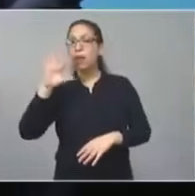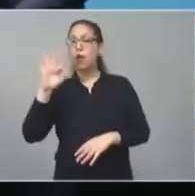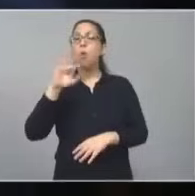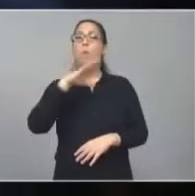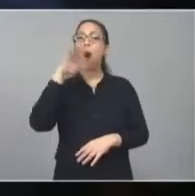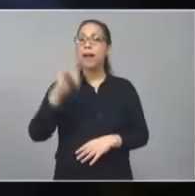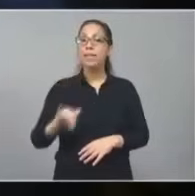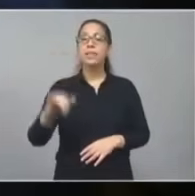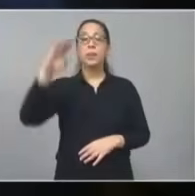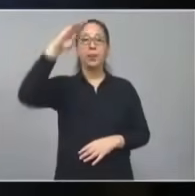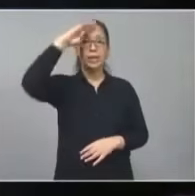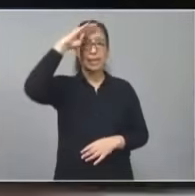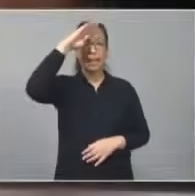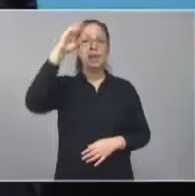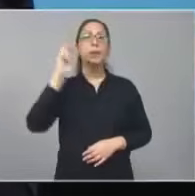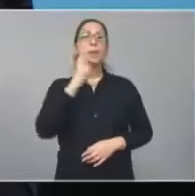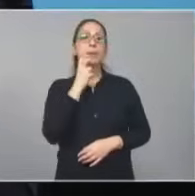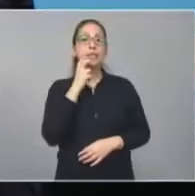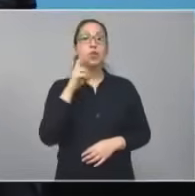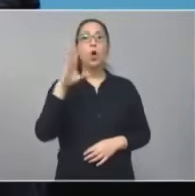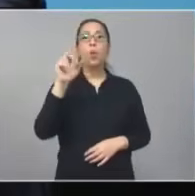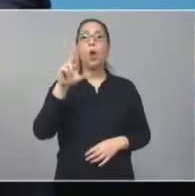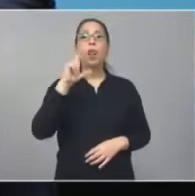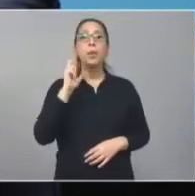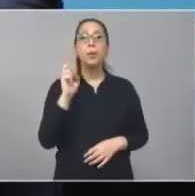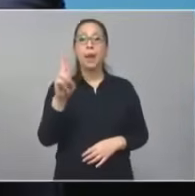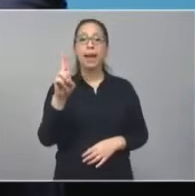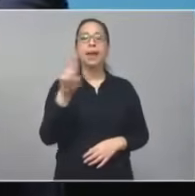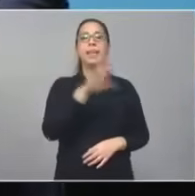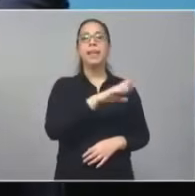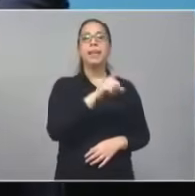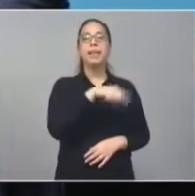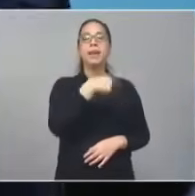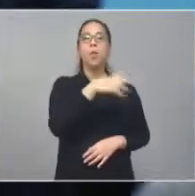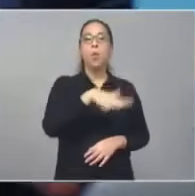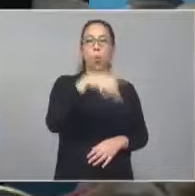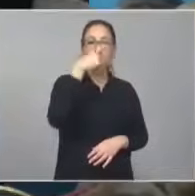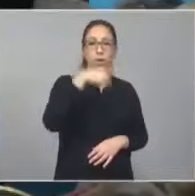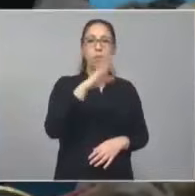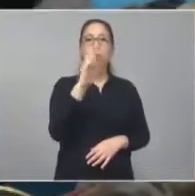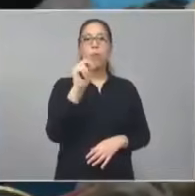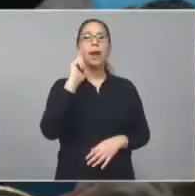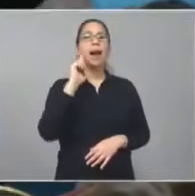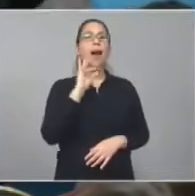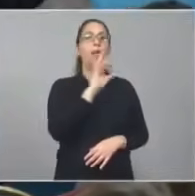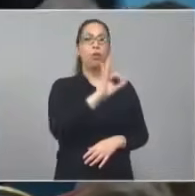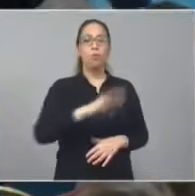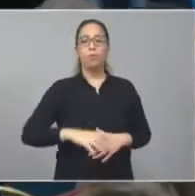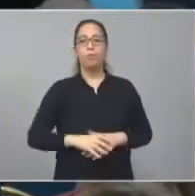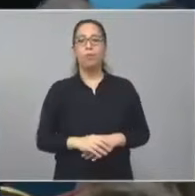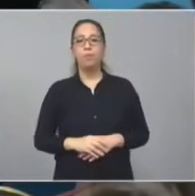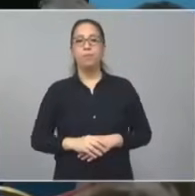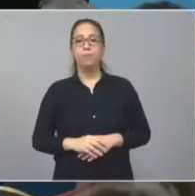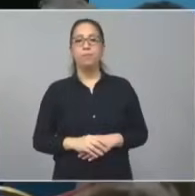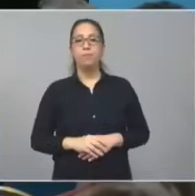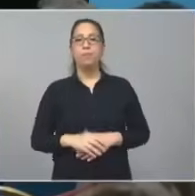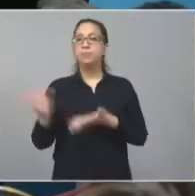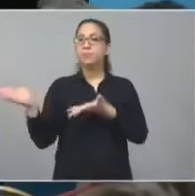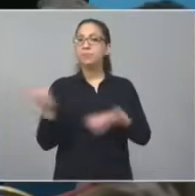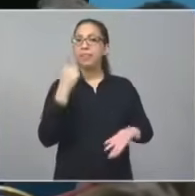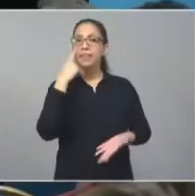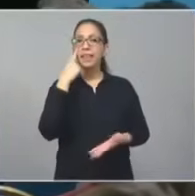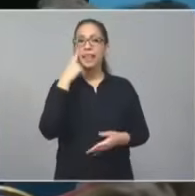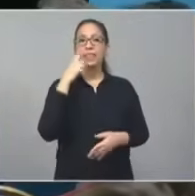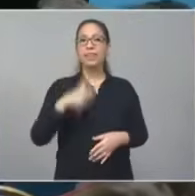Juárez, Berazategui, Berizzo, Bolívar y Bragado. Seguimos por Ayacucho. Invitamos ahora al intendente